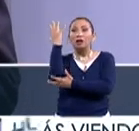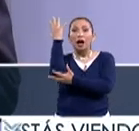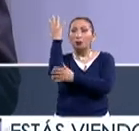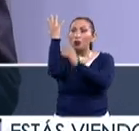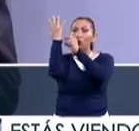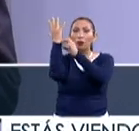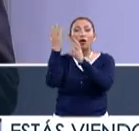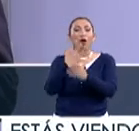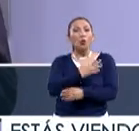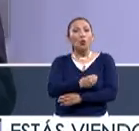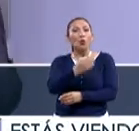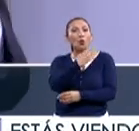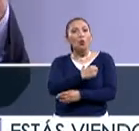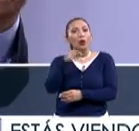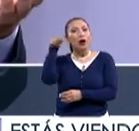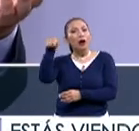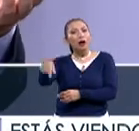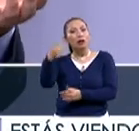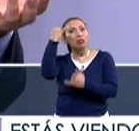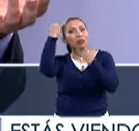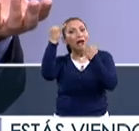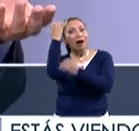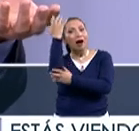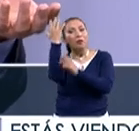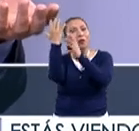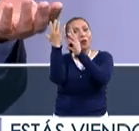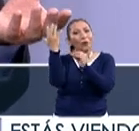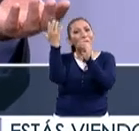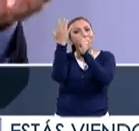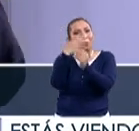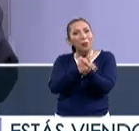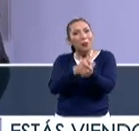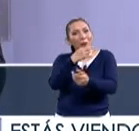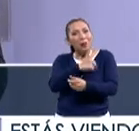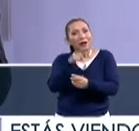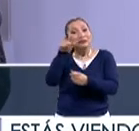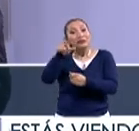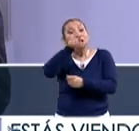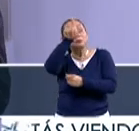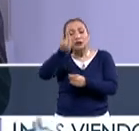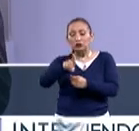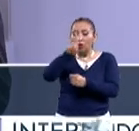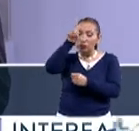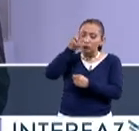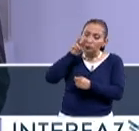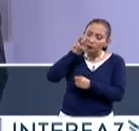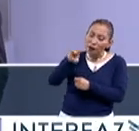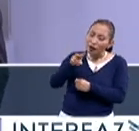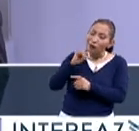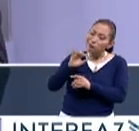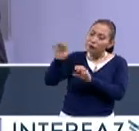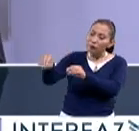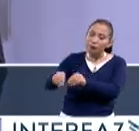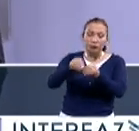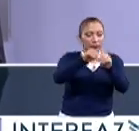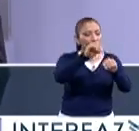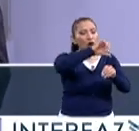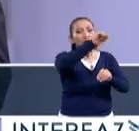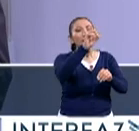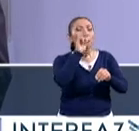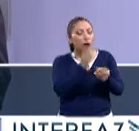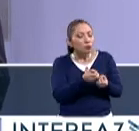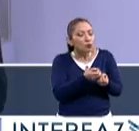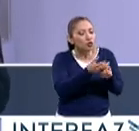amamantaban, y en ese árbol que los amamantaban, luego los dioses le encontraban ubicación en otra mujer. Claro.